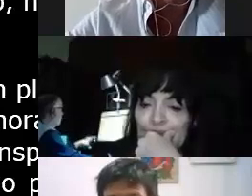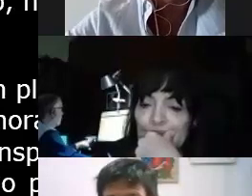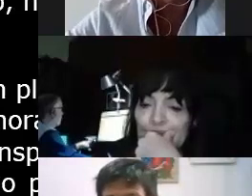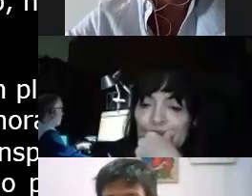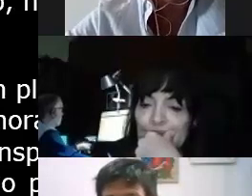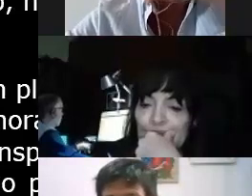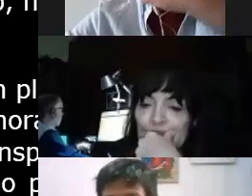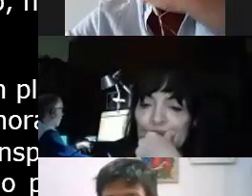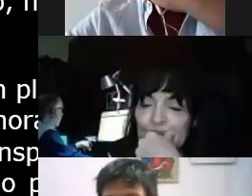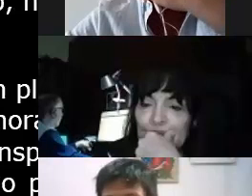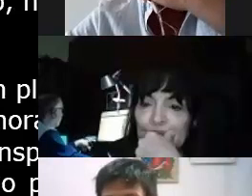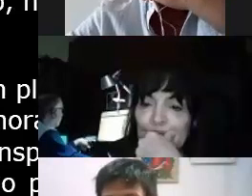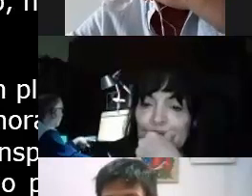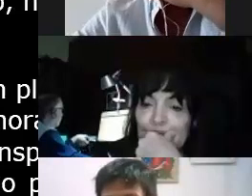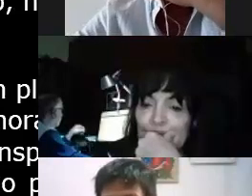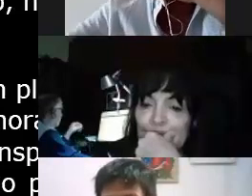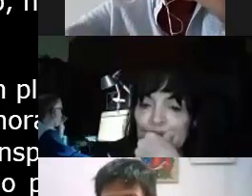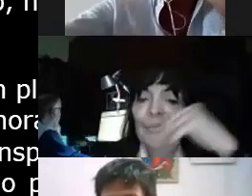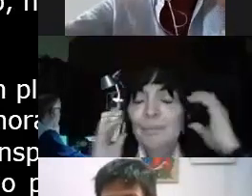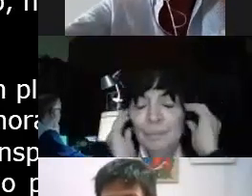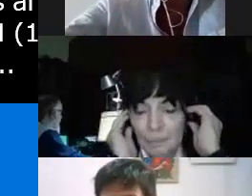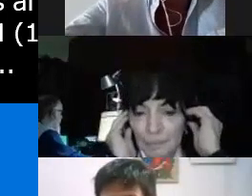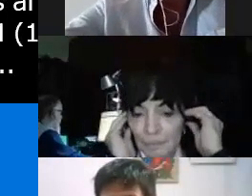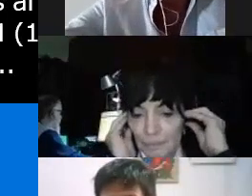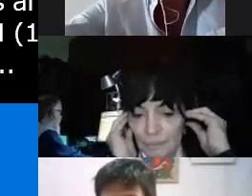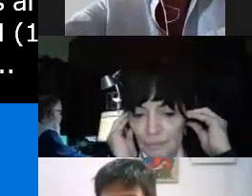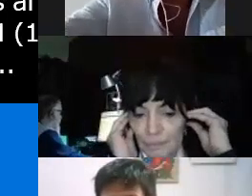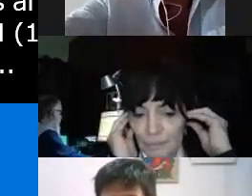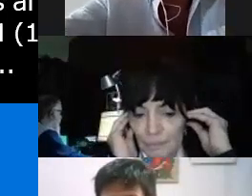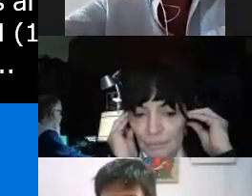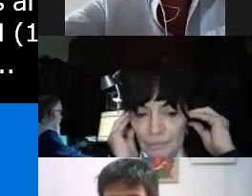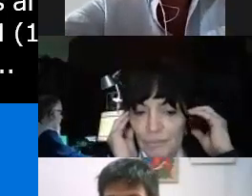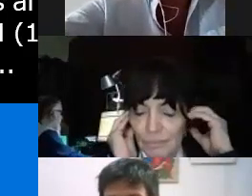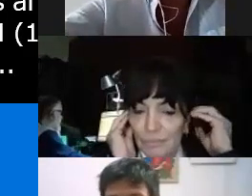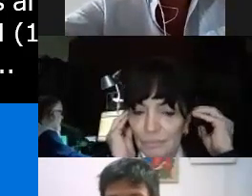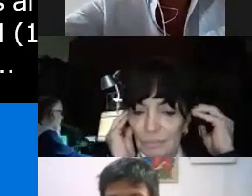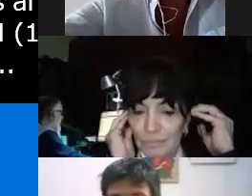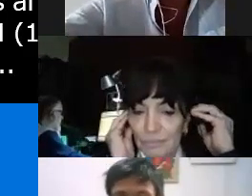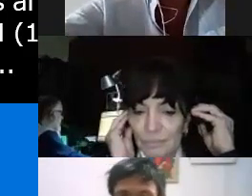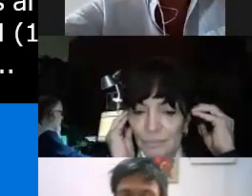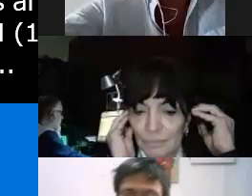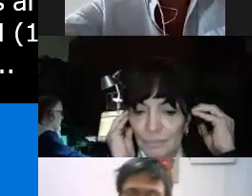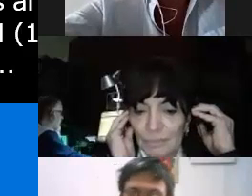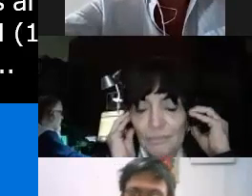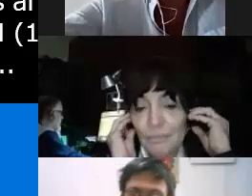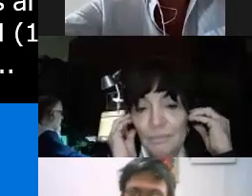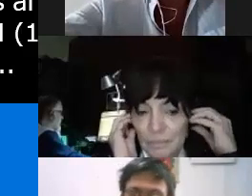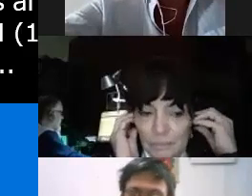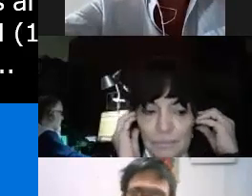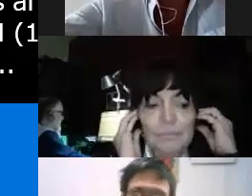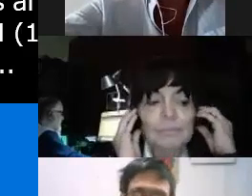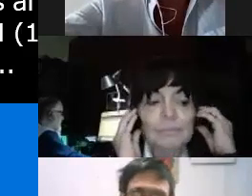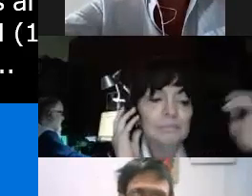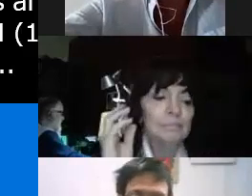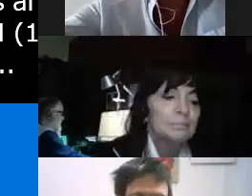su domicilio. Al momento de formular el pedido, el usuario podrá solicitar que las plazas a utilizar él y su